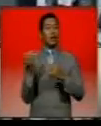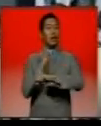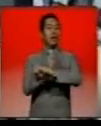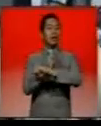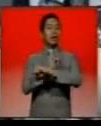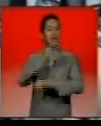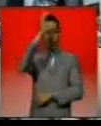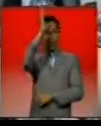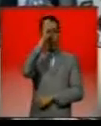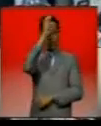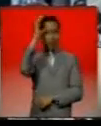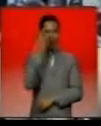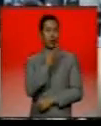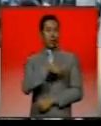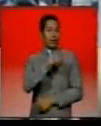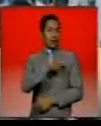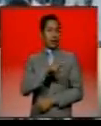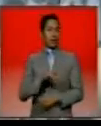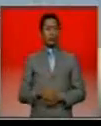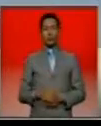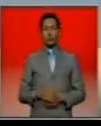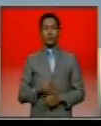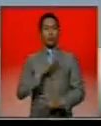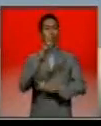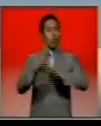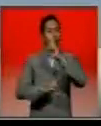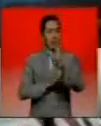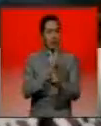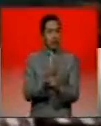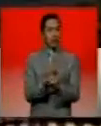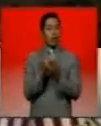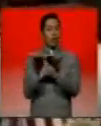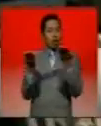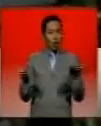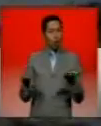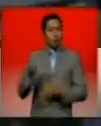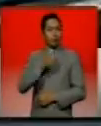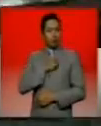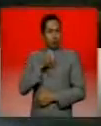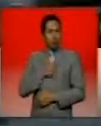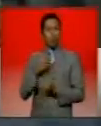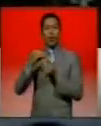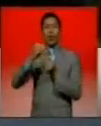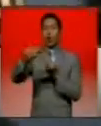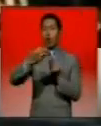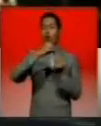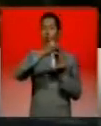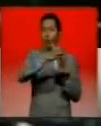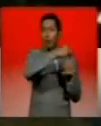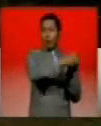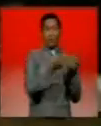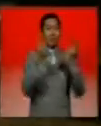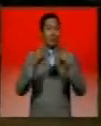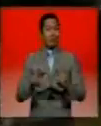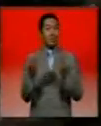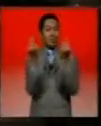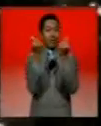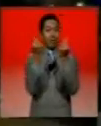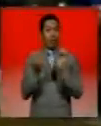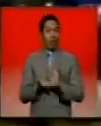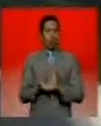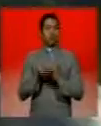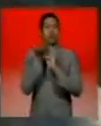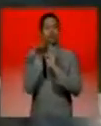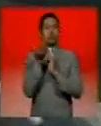hace alusión al derecho de la propiedad y a la universalidad de los bienes materiales. Además, señala que los problemas del capitalismo y de una economía de